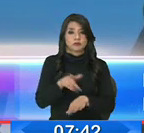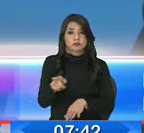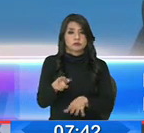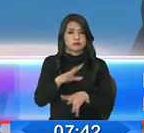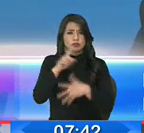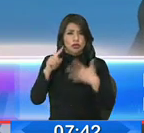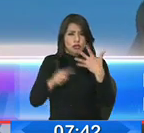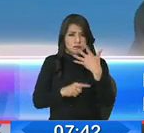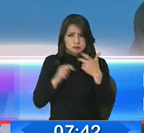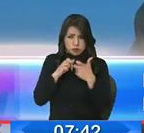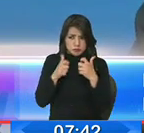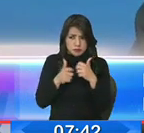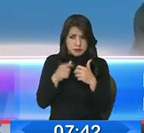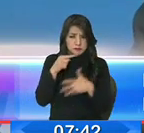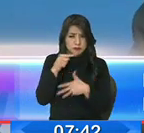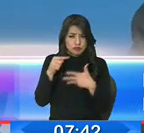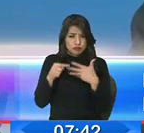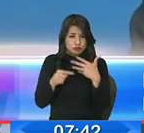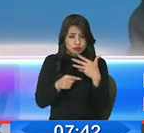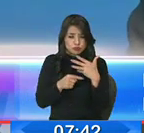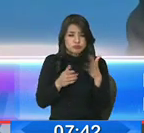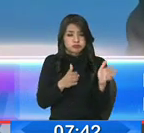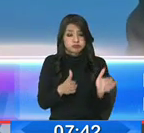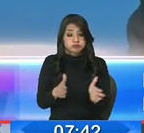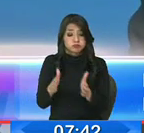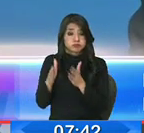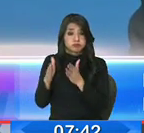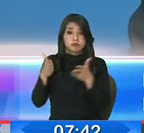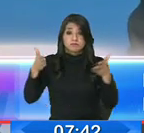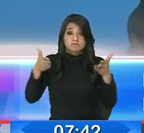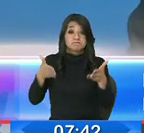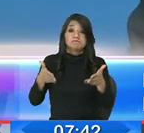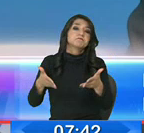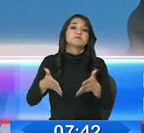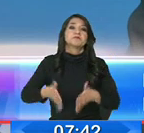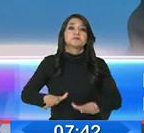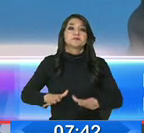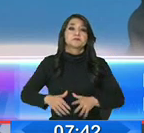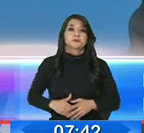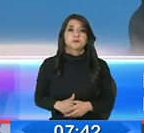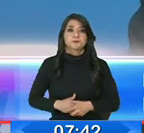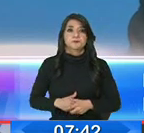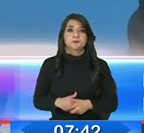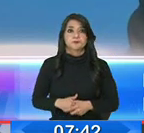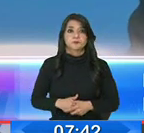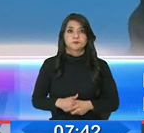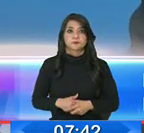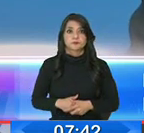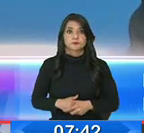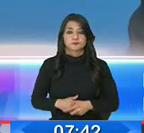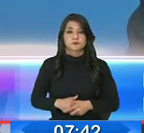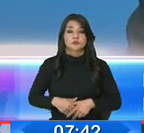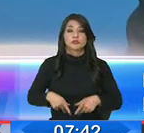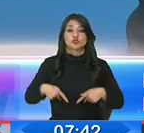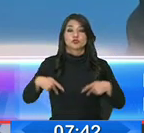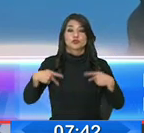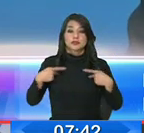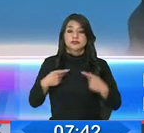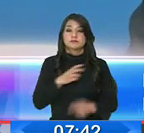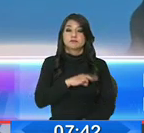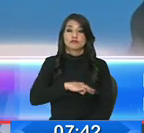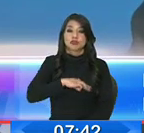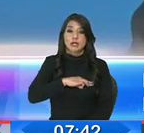todo un periodo, diríamos, de descuido en subir el nivel moral de